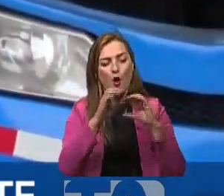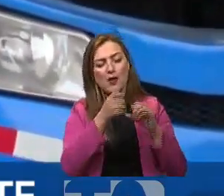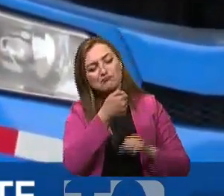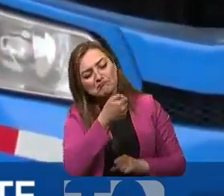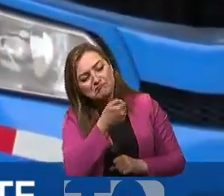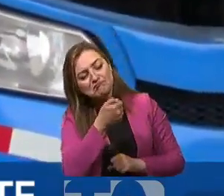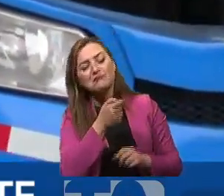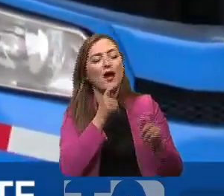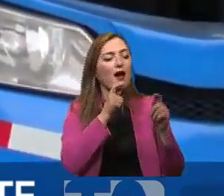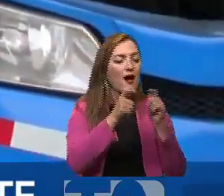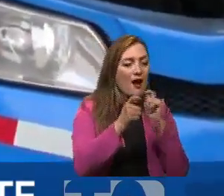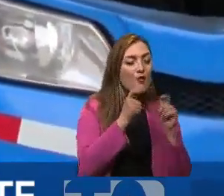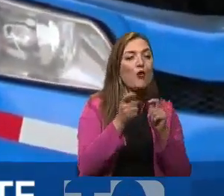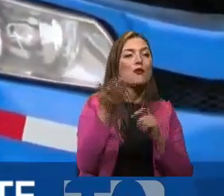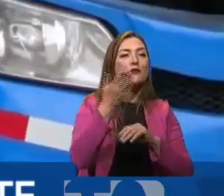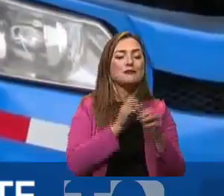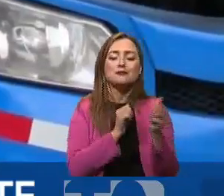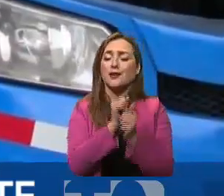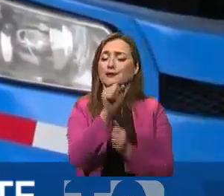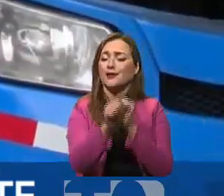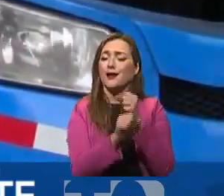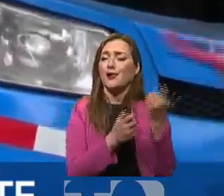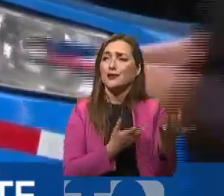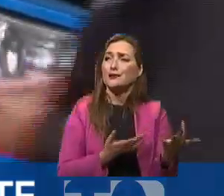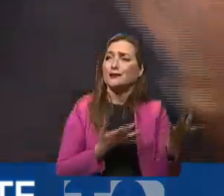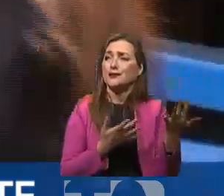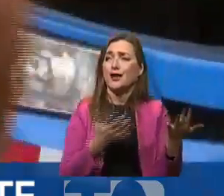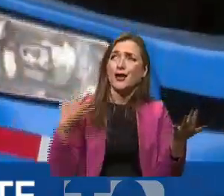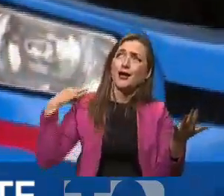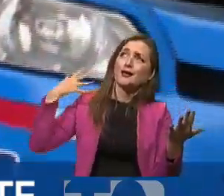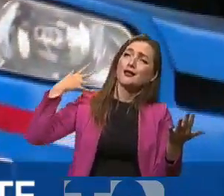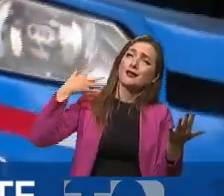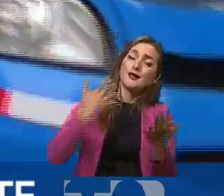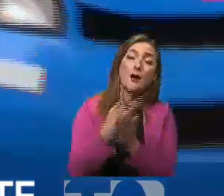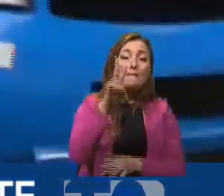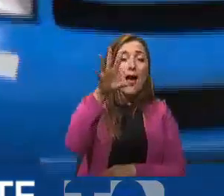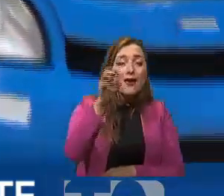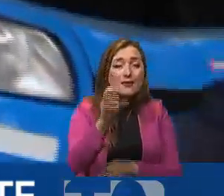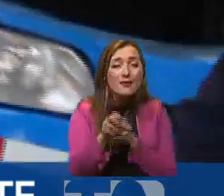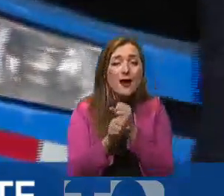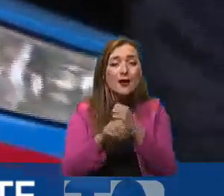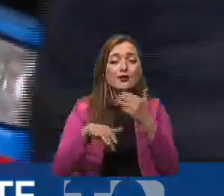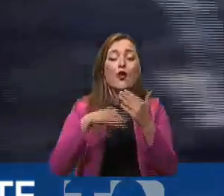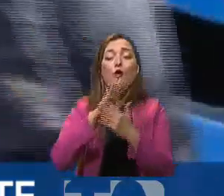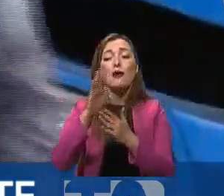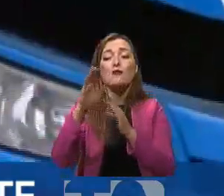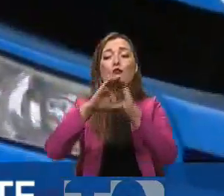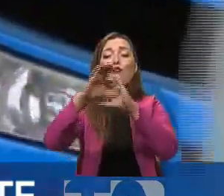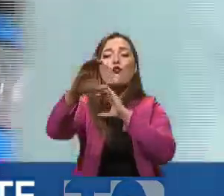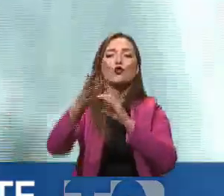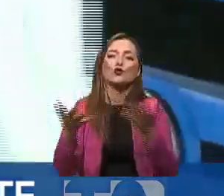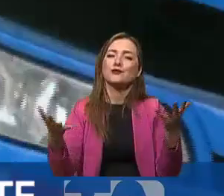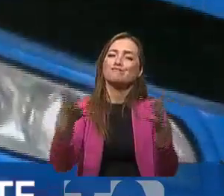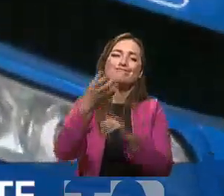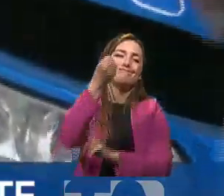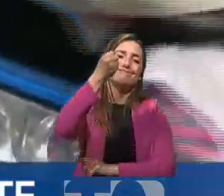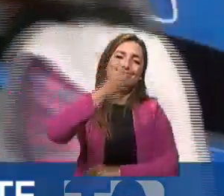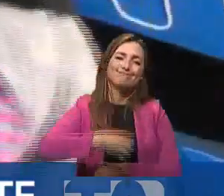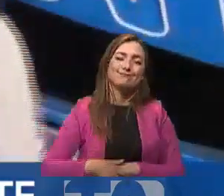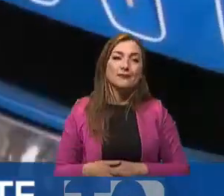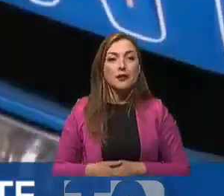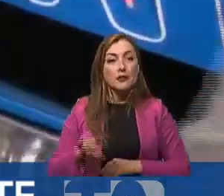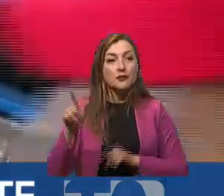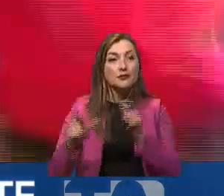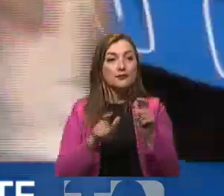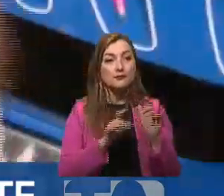podido comentar que después de 20 años cuentan con el servicio de transporte público. Ustedes pueden observar, ya hay decenas